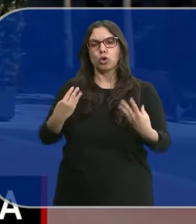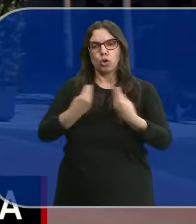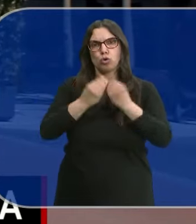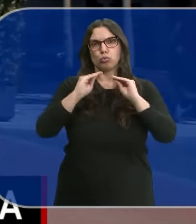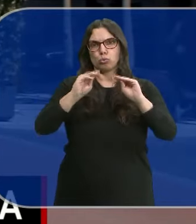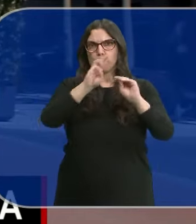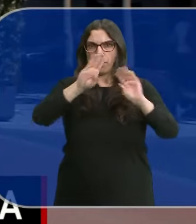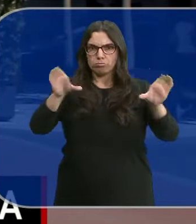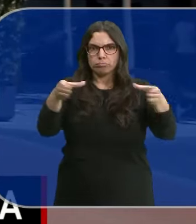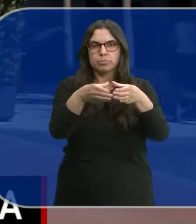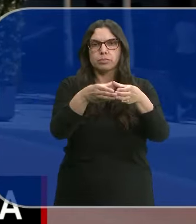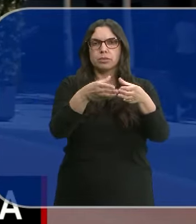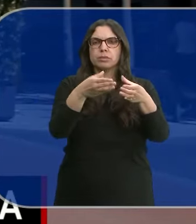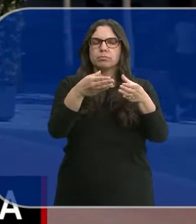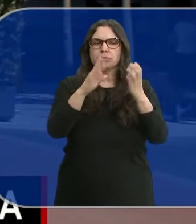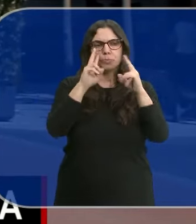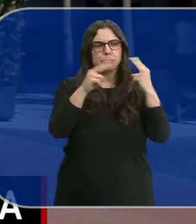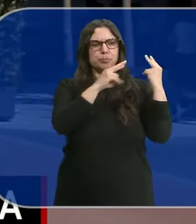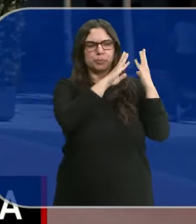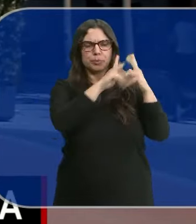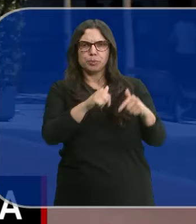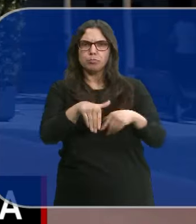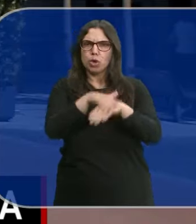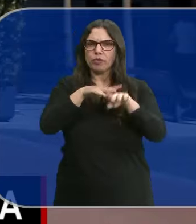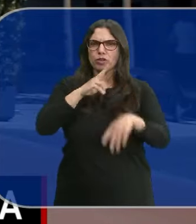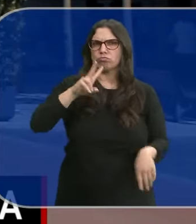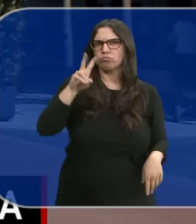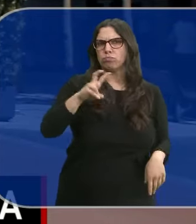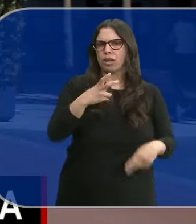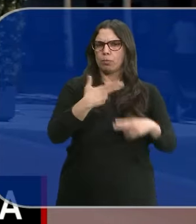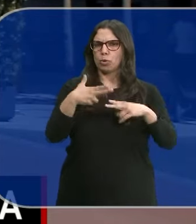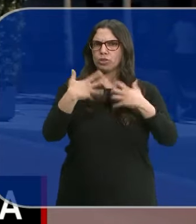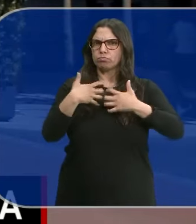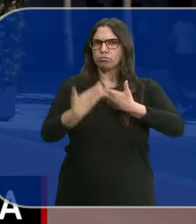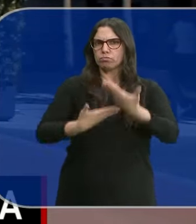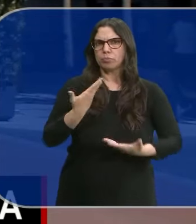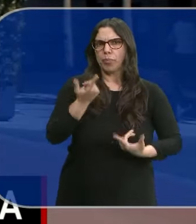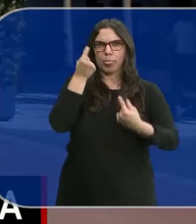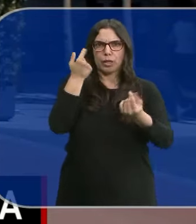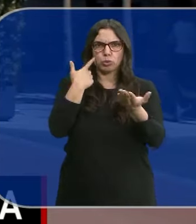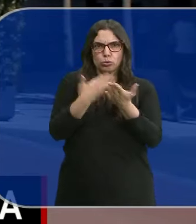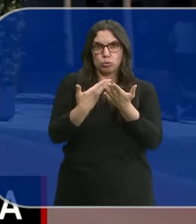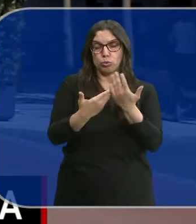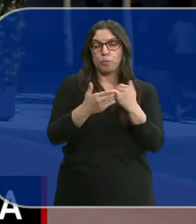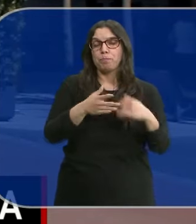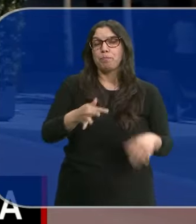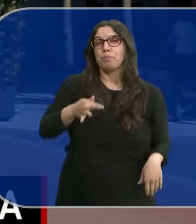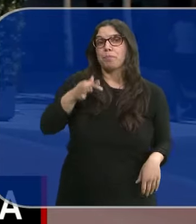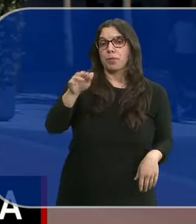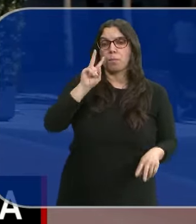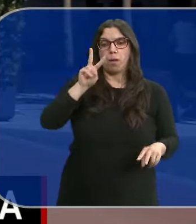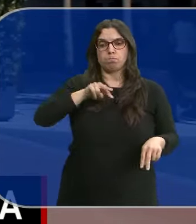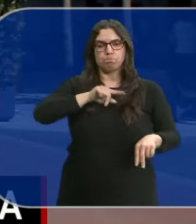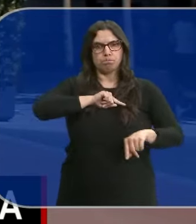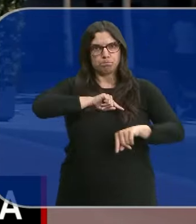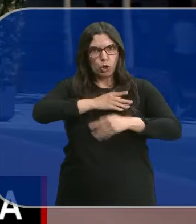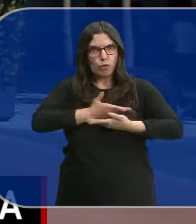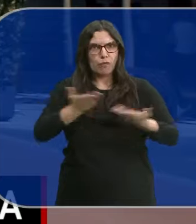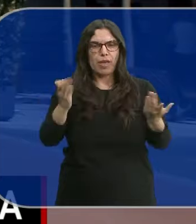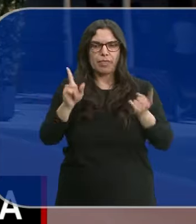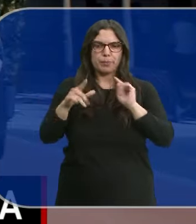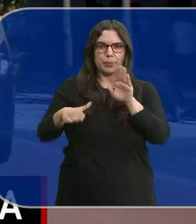suyos ha hecho balance. Dice que su gobierno es útil, que las políticas funcionan y que las cifras así lo avalan. Además, con esa confianza da un paso